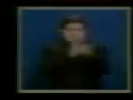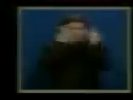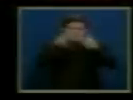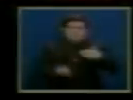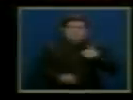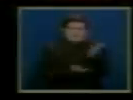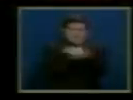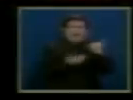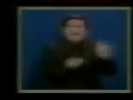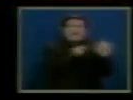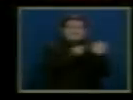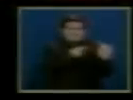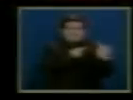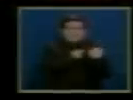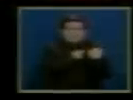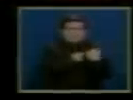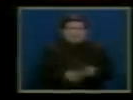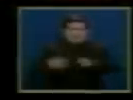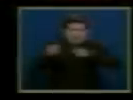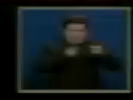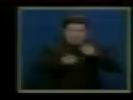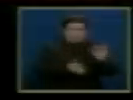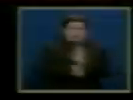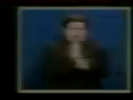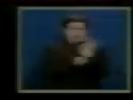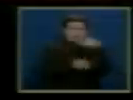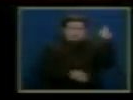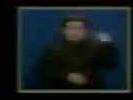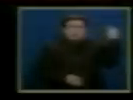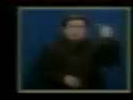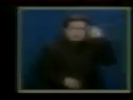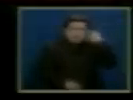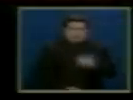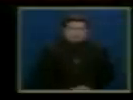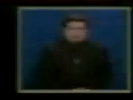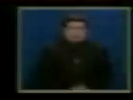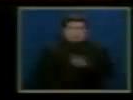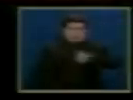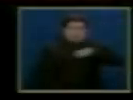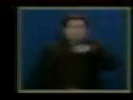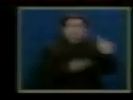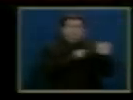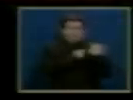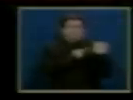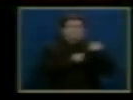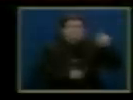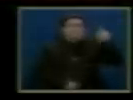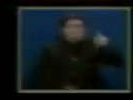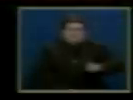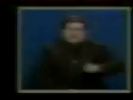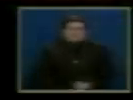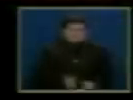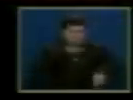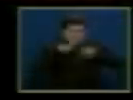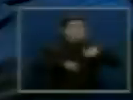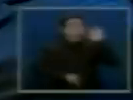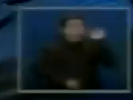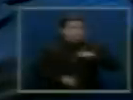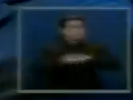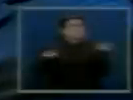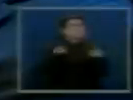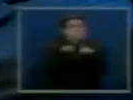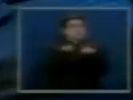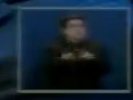alguna responsabilidad en el manejo y funcionamiento del Estado que seamos responsables, críticos sí, pero